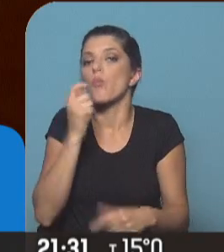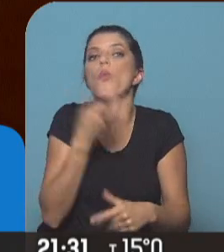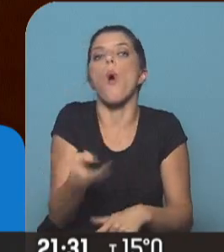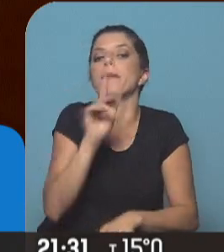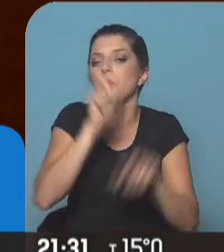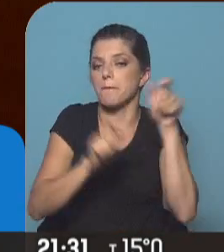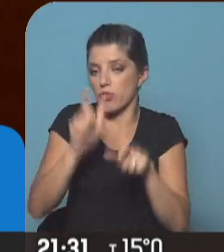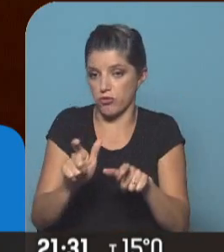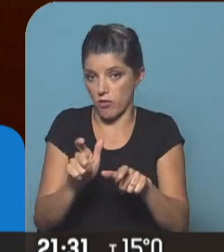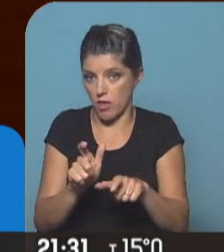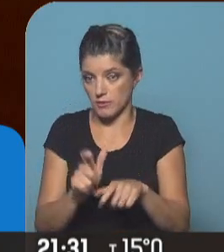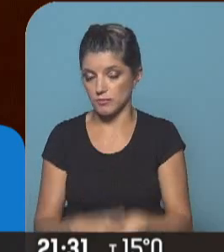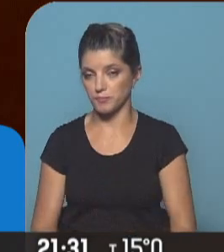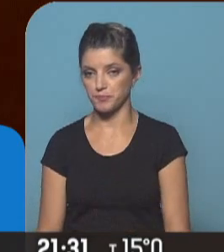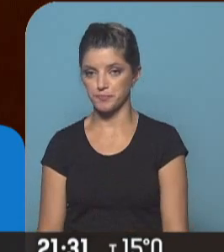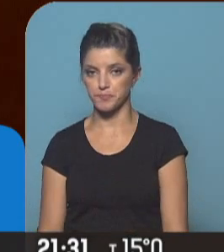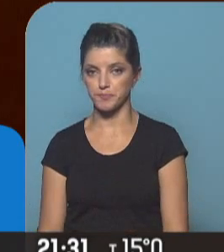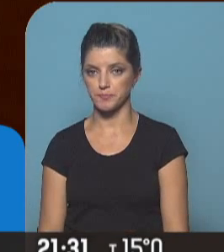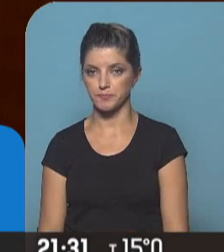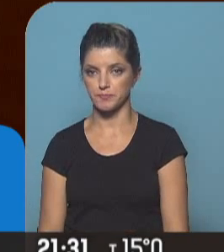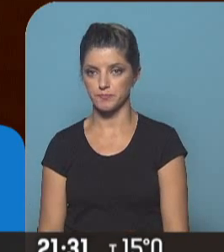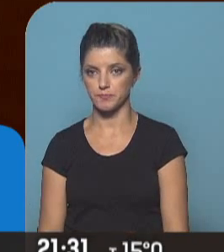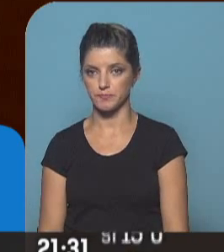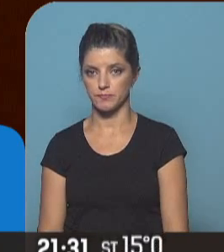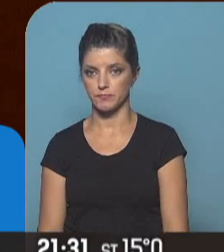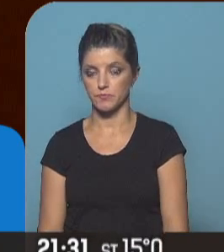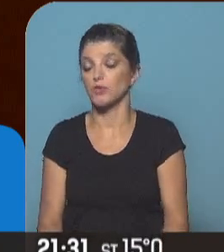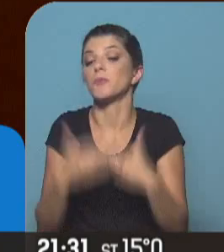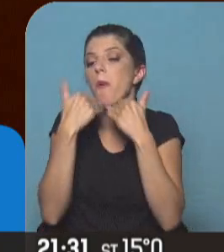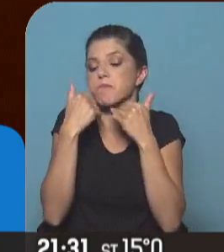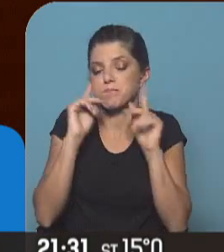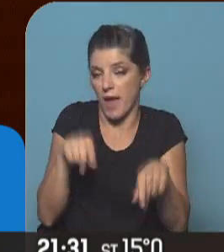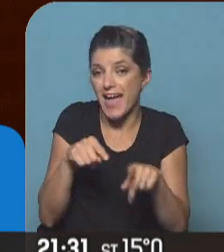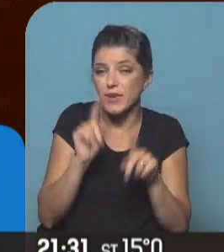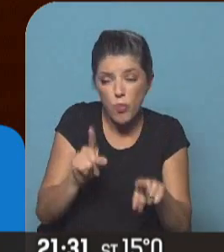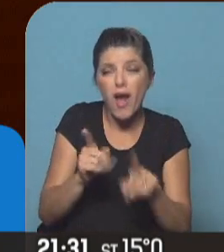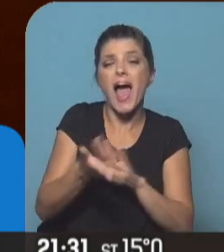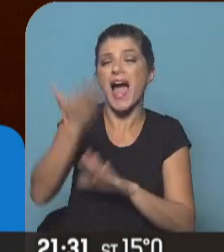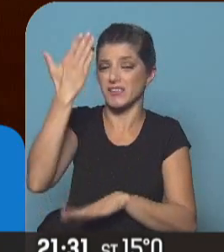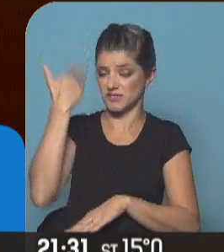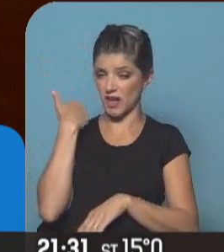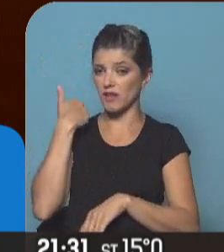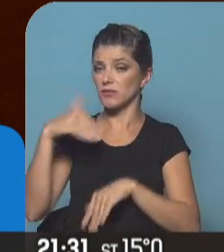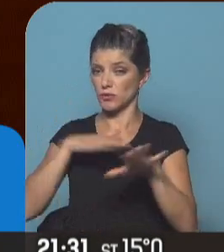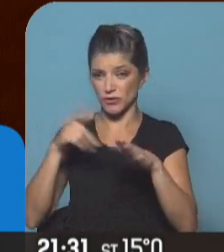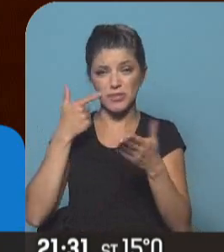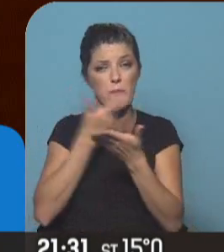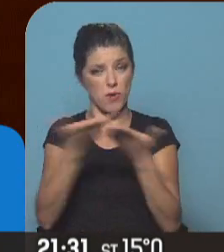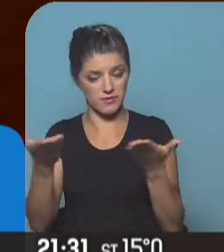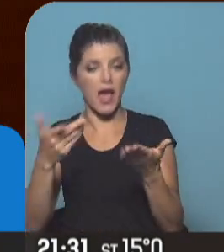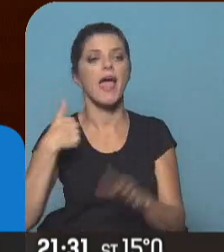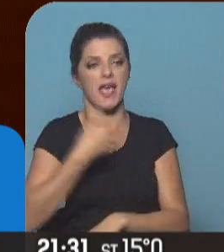correcta por decirlo de alguna manera no lo sabremos aunque lo que pasó ayer yo creo que es demuestra que hay una gran mayoría